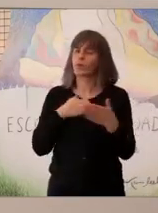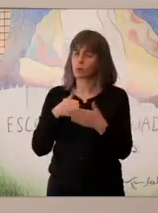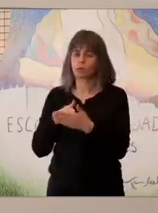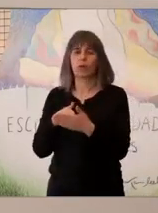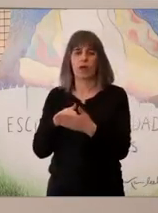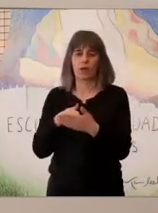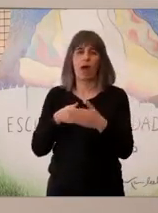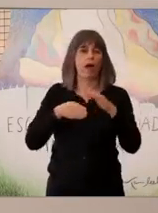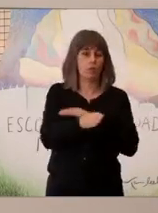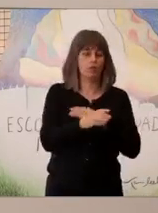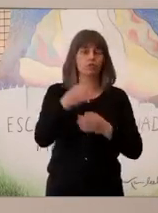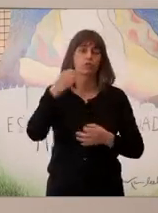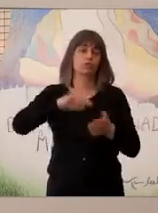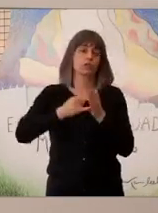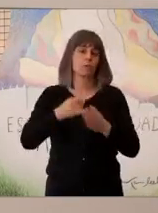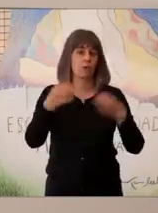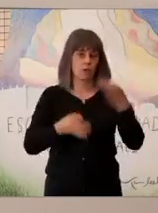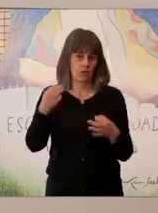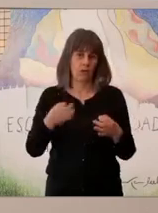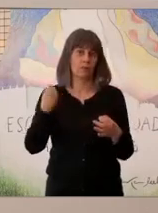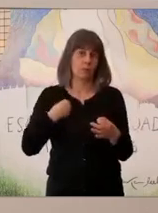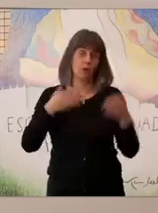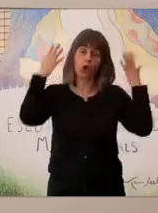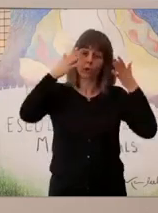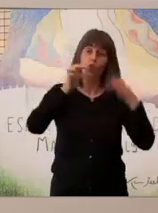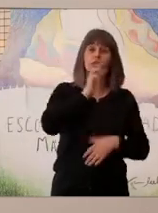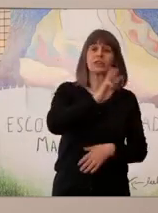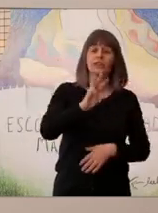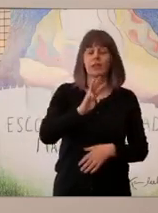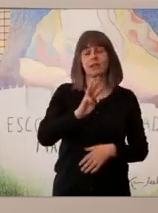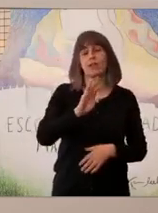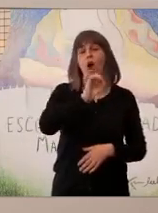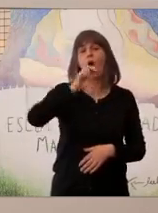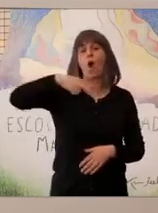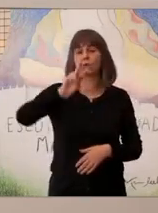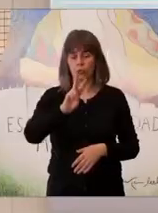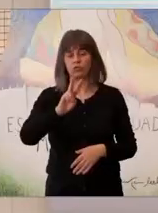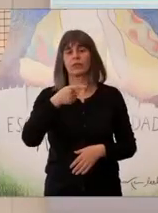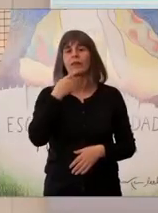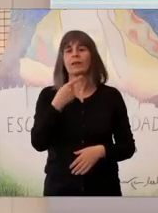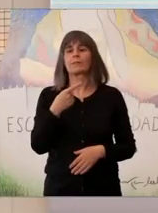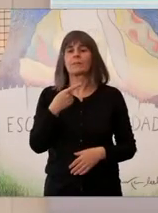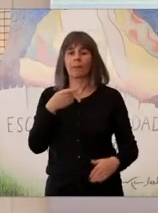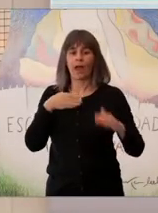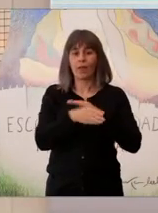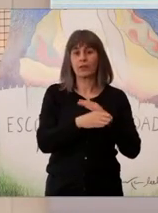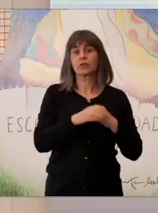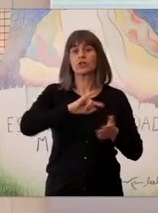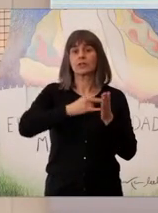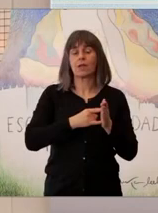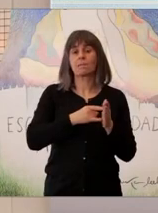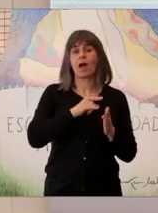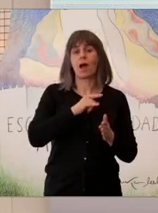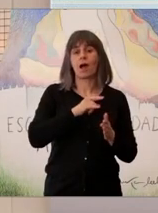acceso al sistema judicial, lo dice la Recomendación 33 de Naciones Unidas, es el acceso al sistema judicial que esté cargado de sesgos y estereotipos